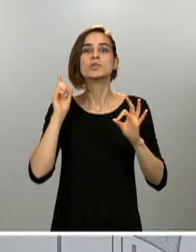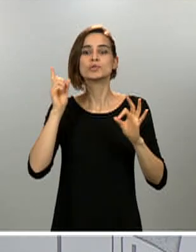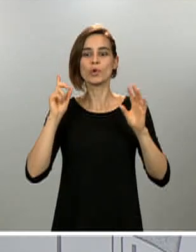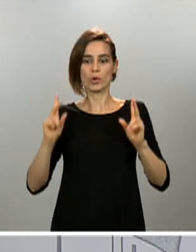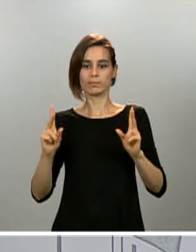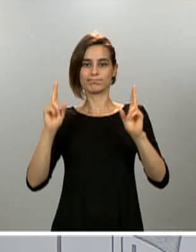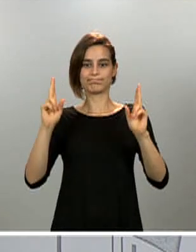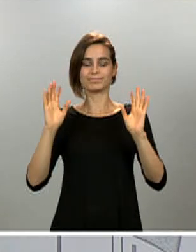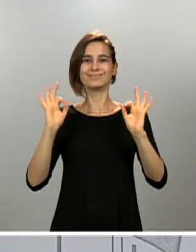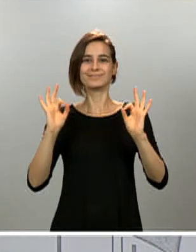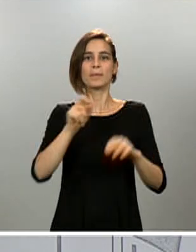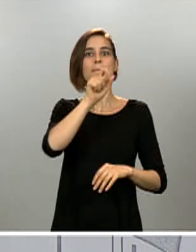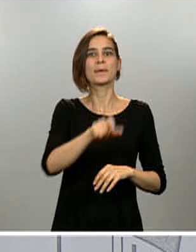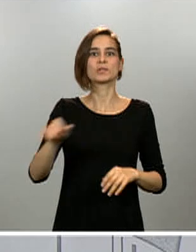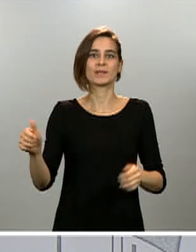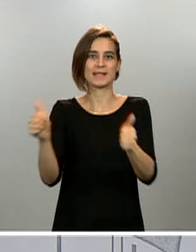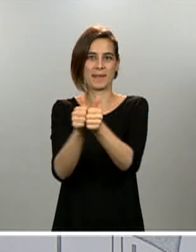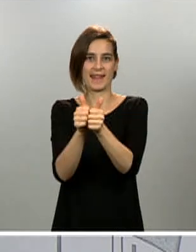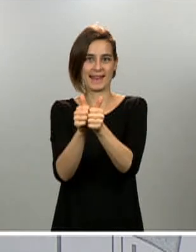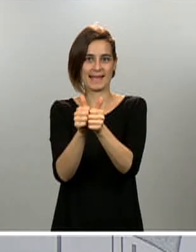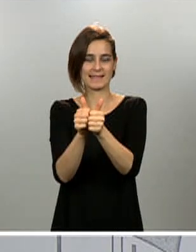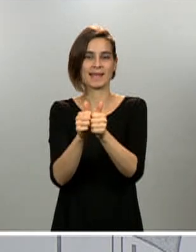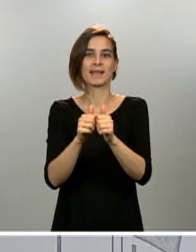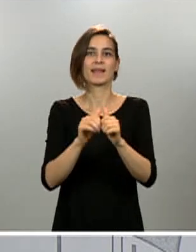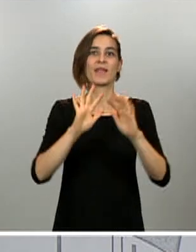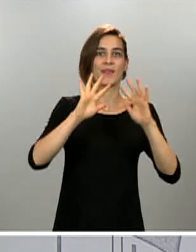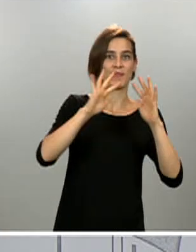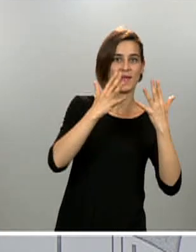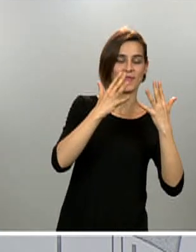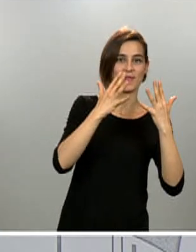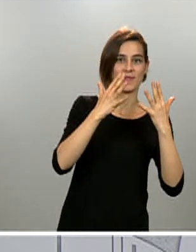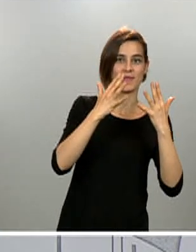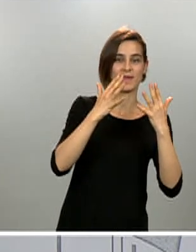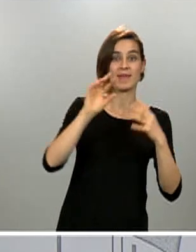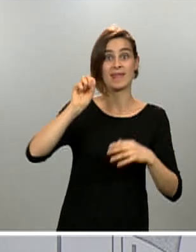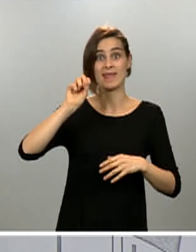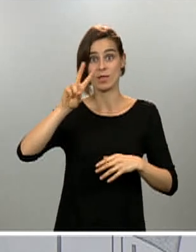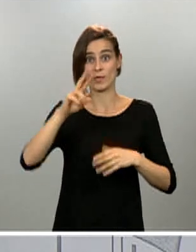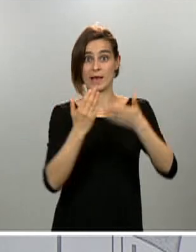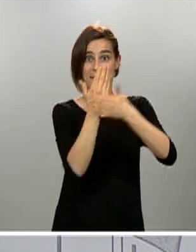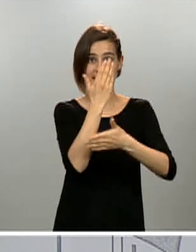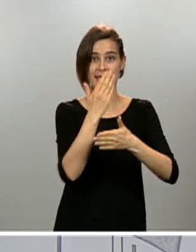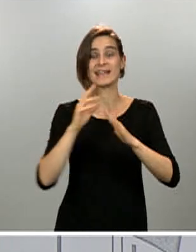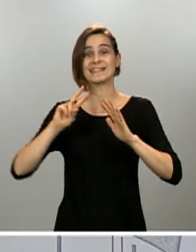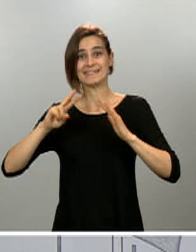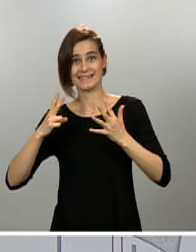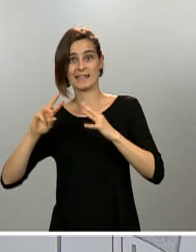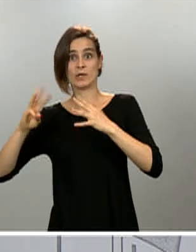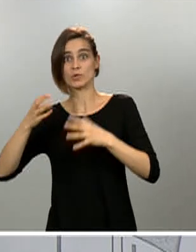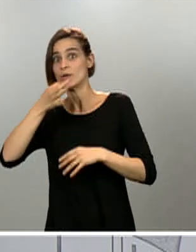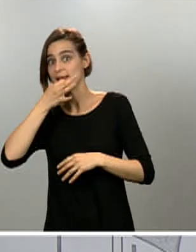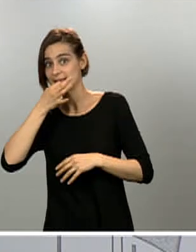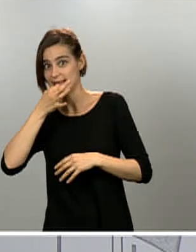aquellas personas dependientes que es entre las diez y doce de la mañana y siete y ocho de la tarde y entre las doce y las siete